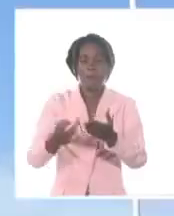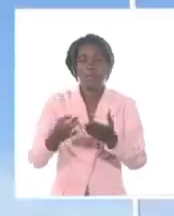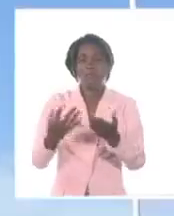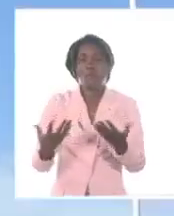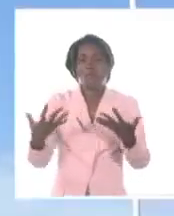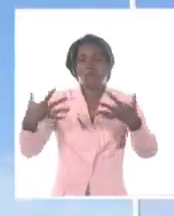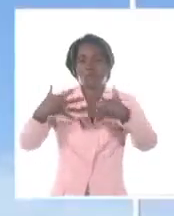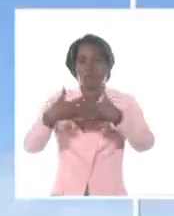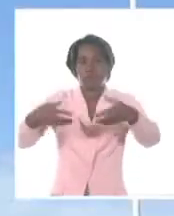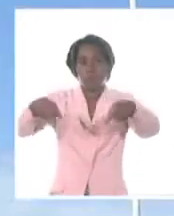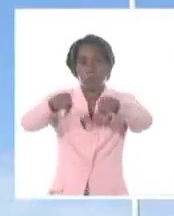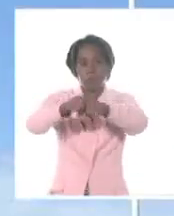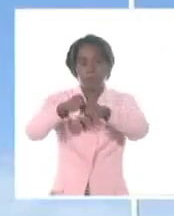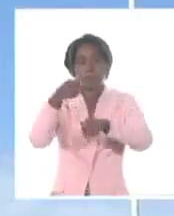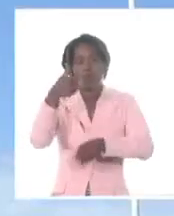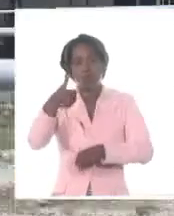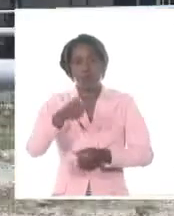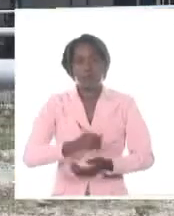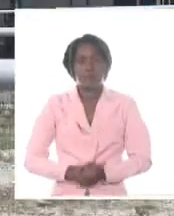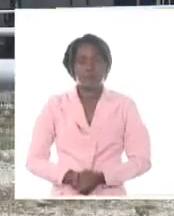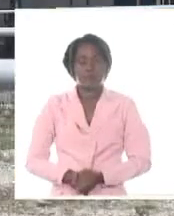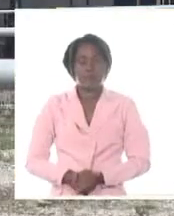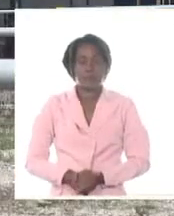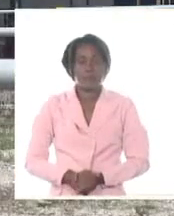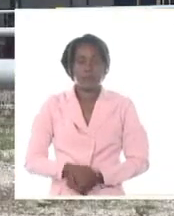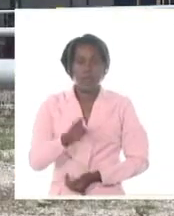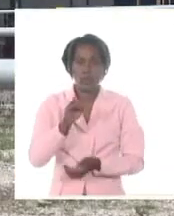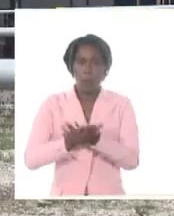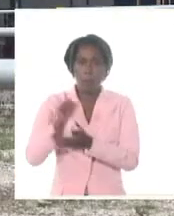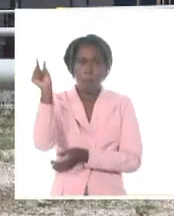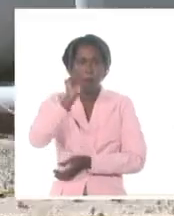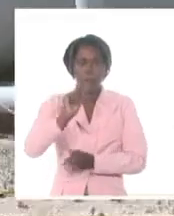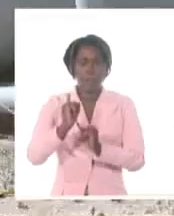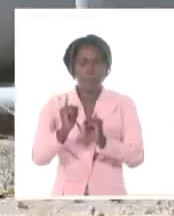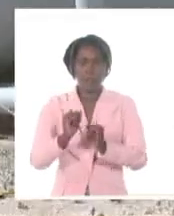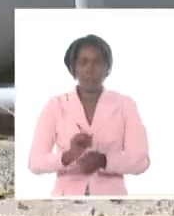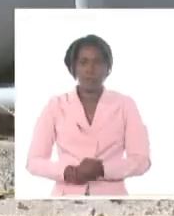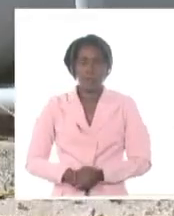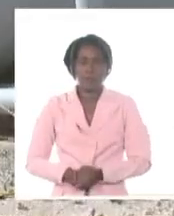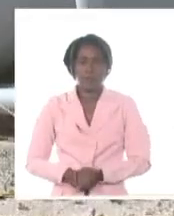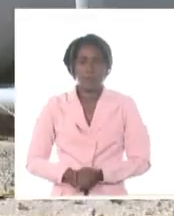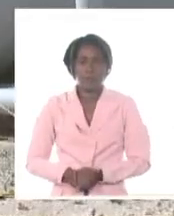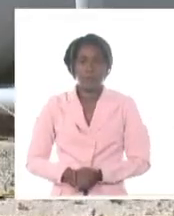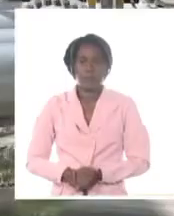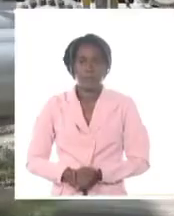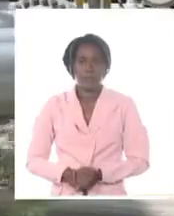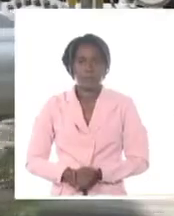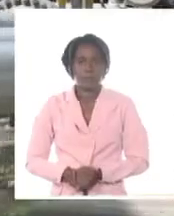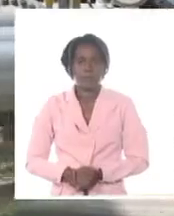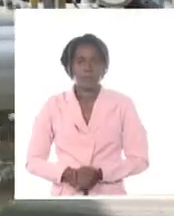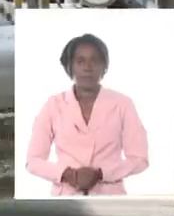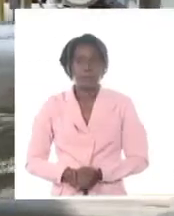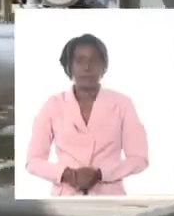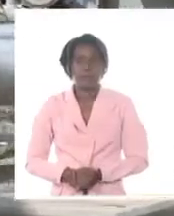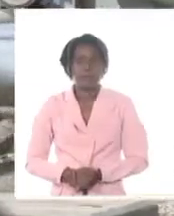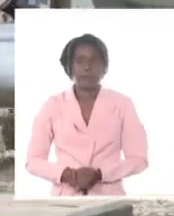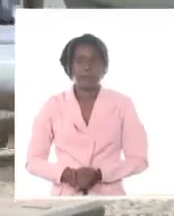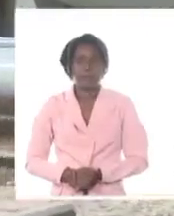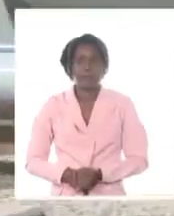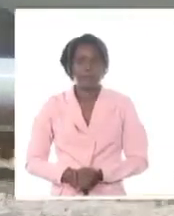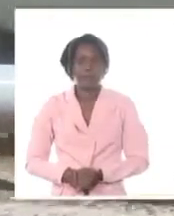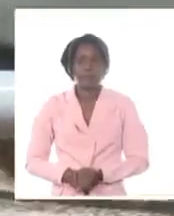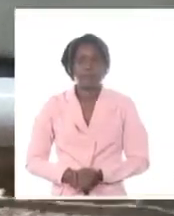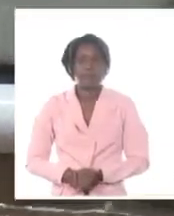sincronización. En Puerto Escondido, Mayabeque, Reyler Fuentes, Alberto Dumas y Bernardo